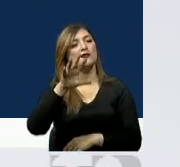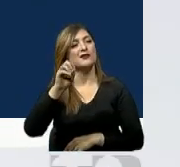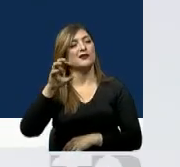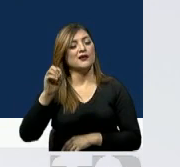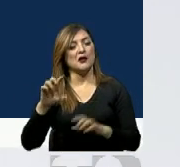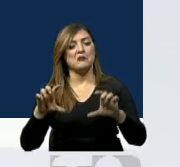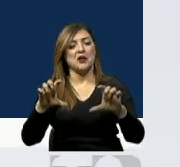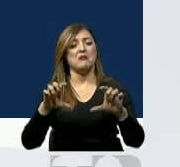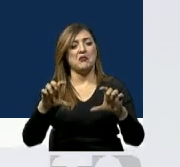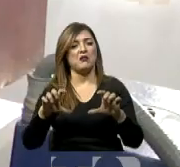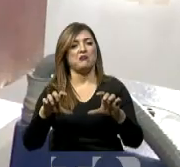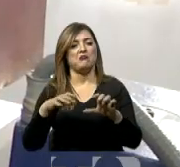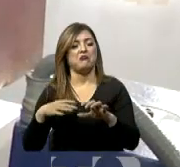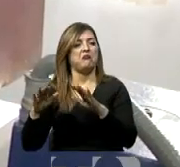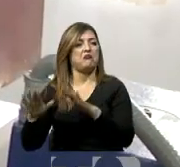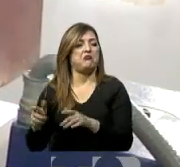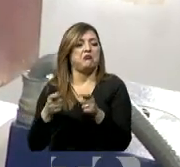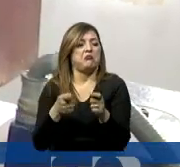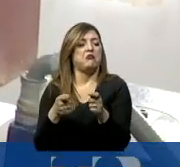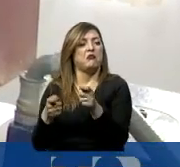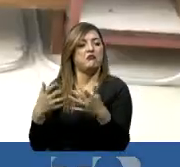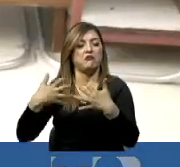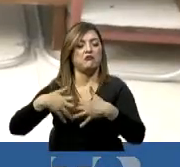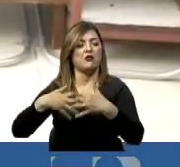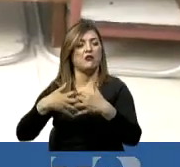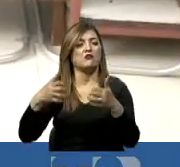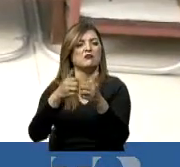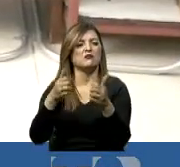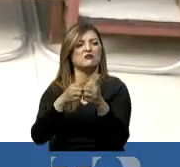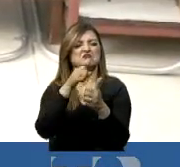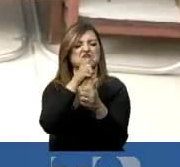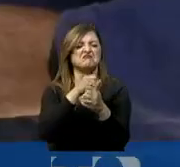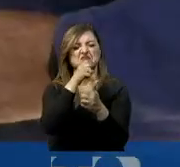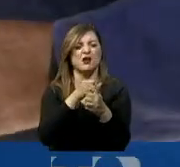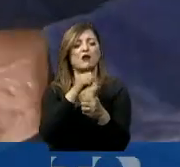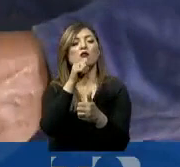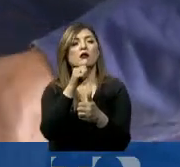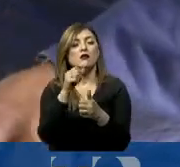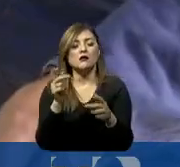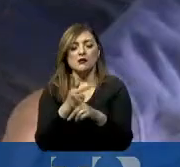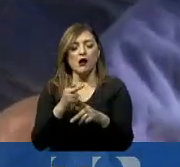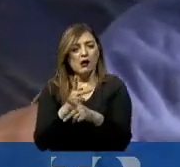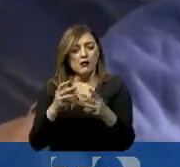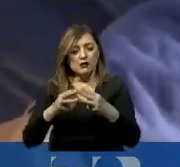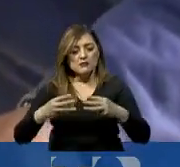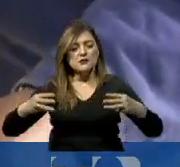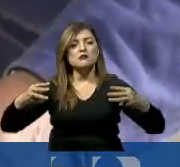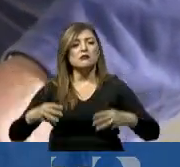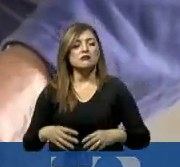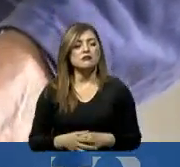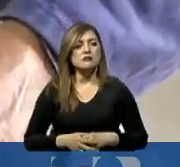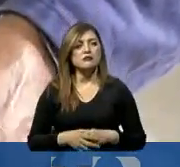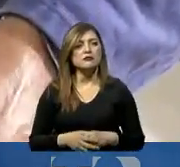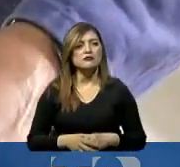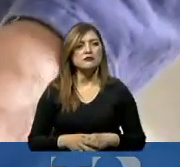rezagadas, un problema que en su mayoría se generó por una fábrica con maquinaria obsoleta y por la falta de insumos tan básicos como las planchas de metal